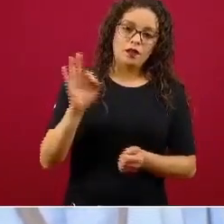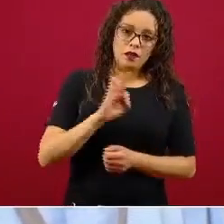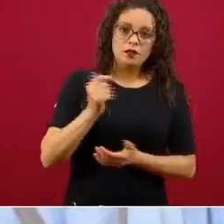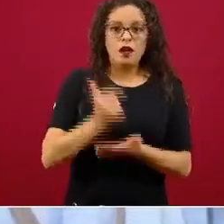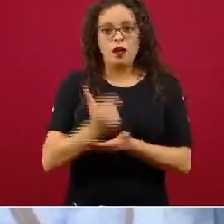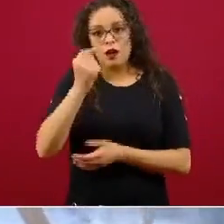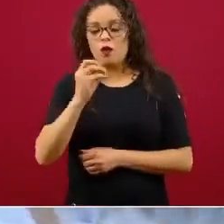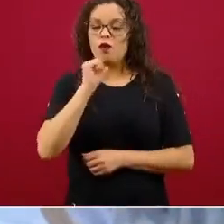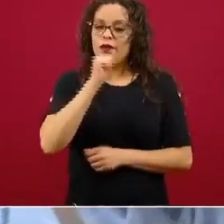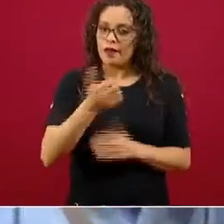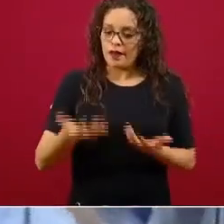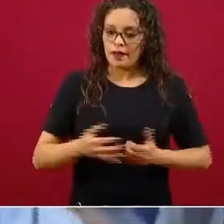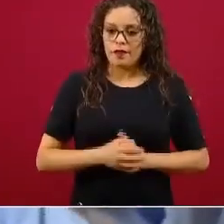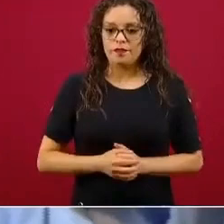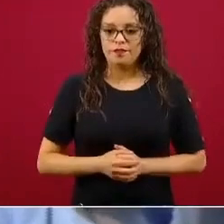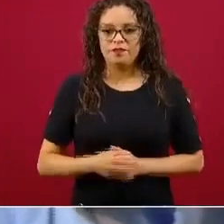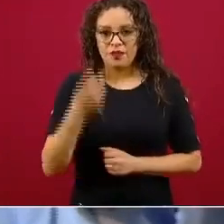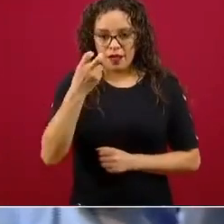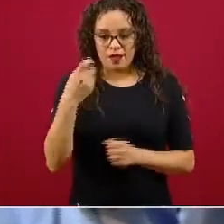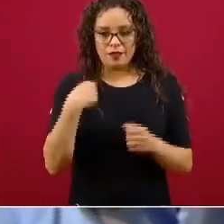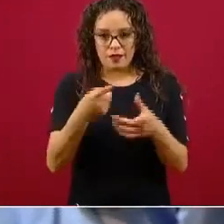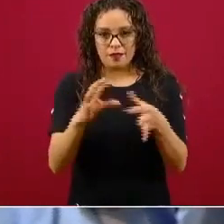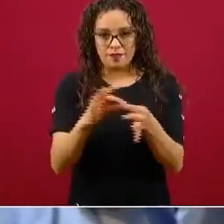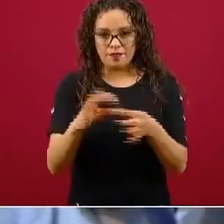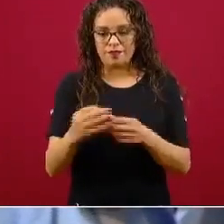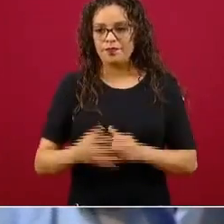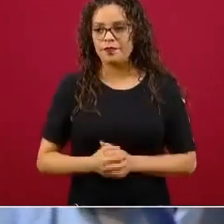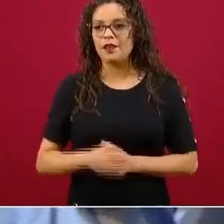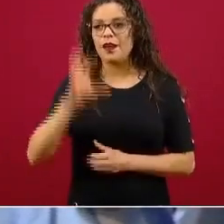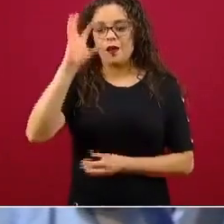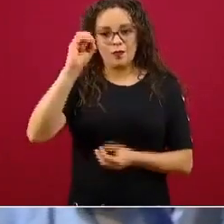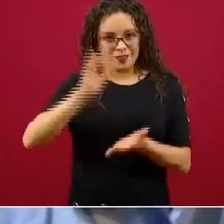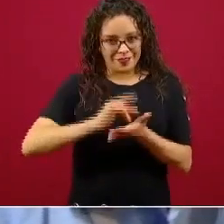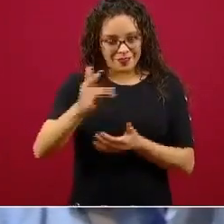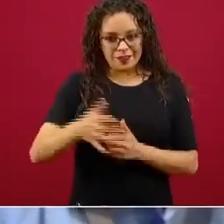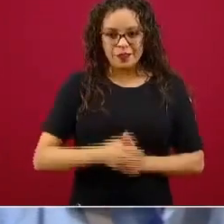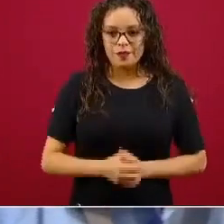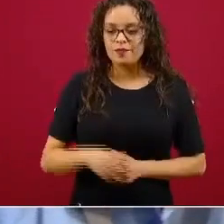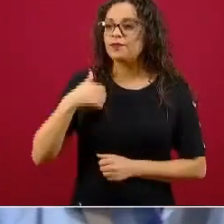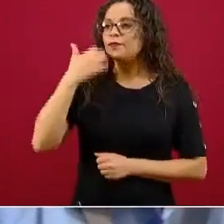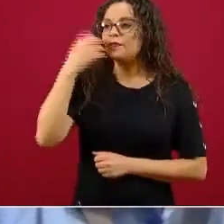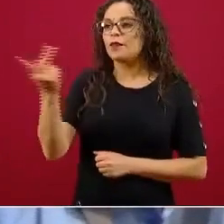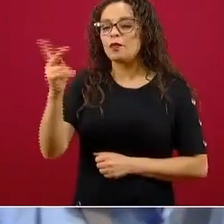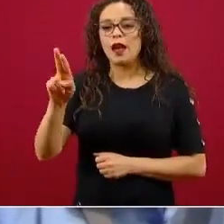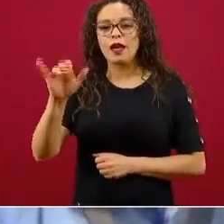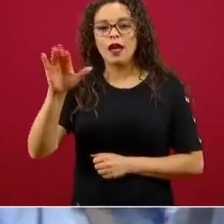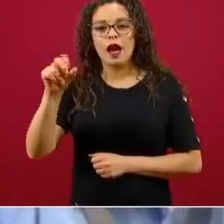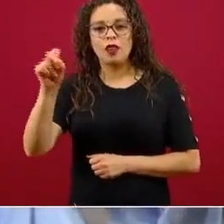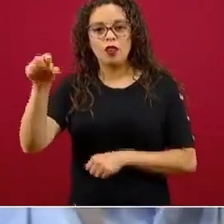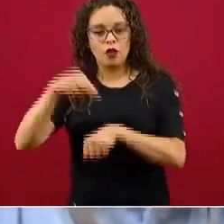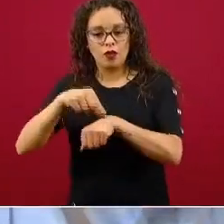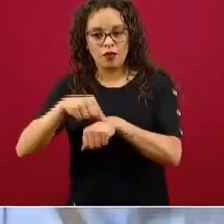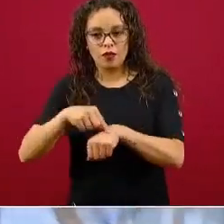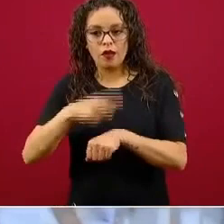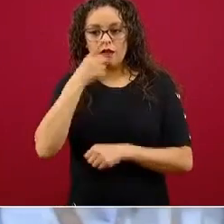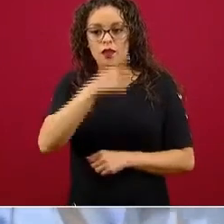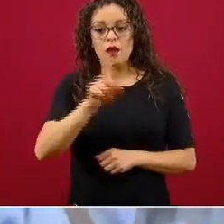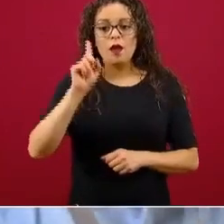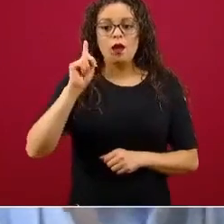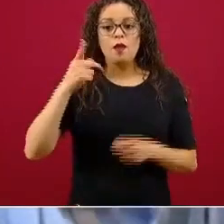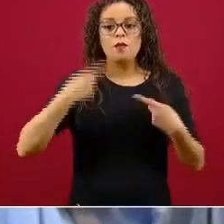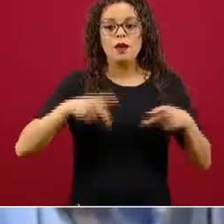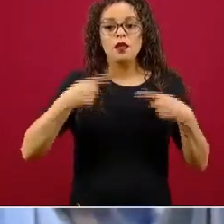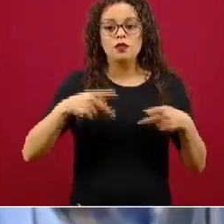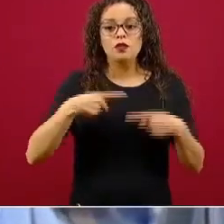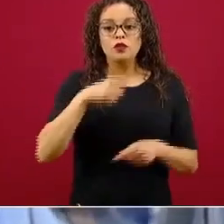Cortés, es una enfermedad del ISSSTE. Ella vive en Guanajuato y me pide que si les puede mandar un saludo o una advertencia